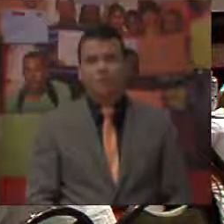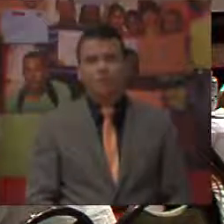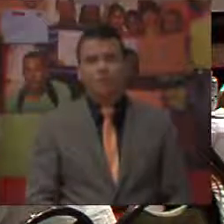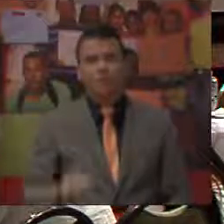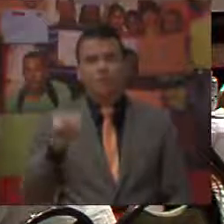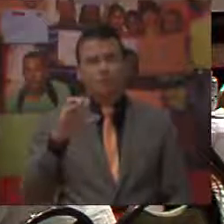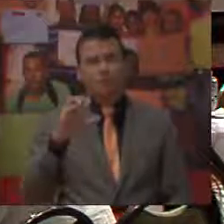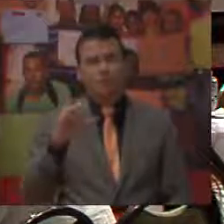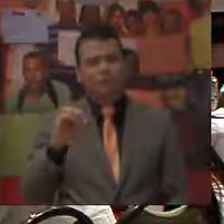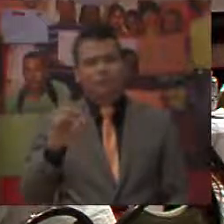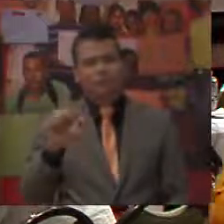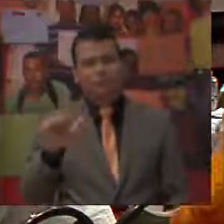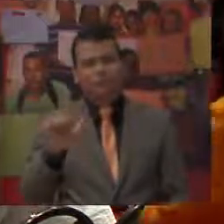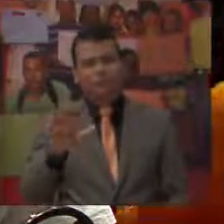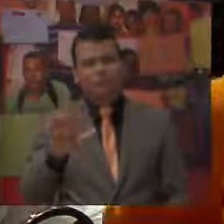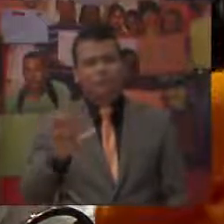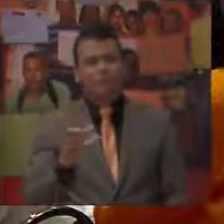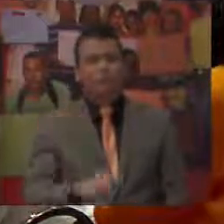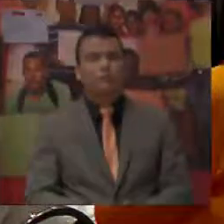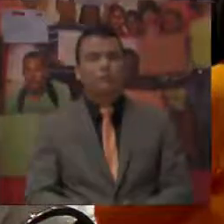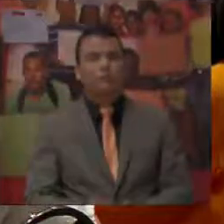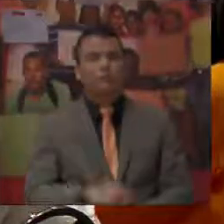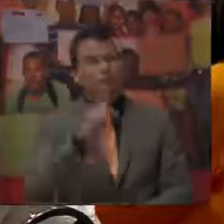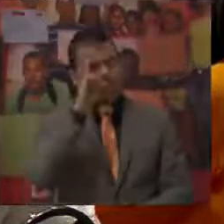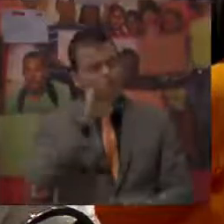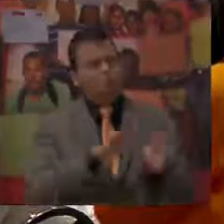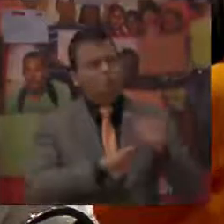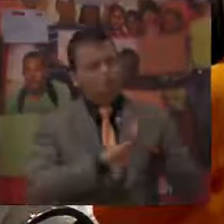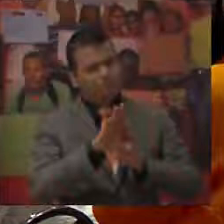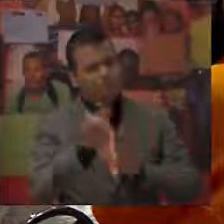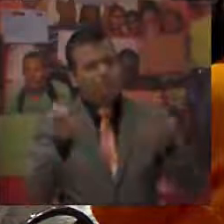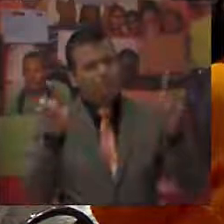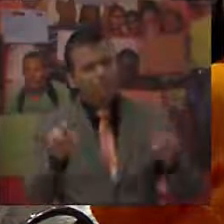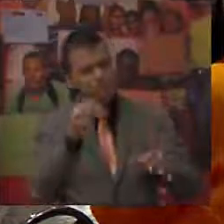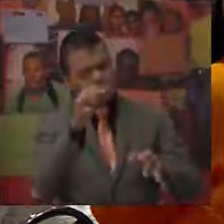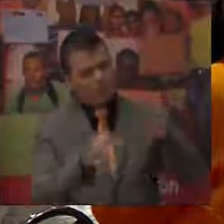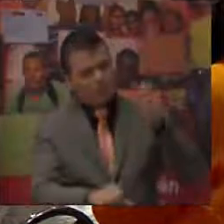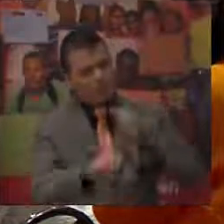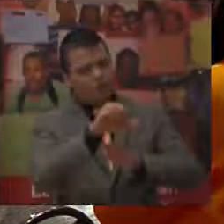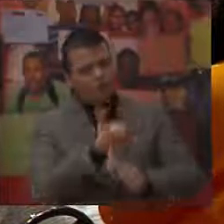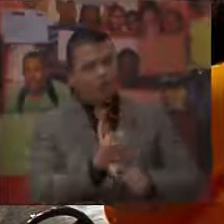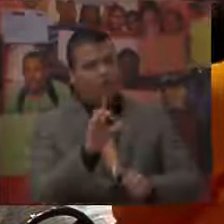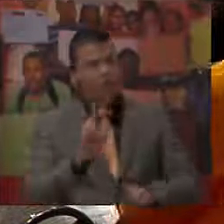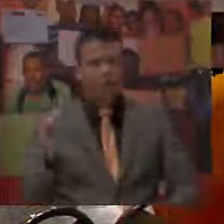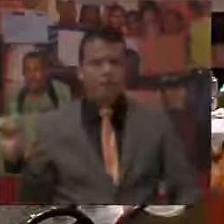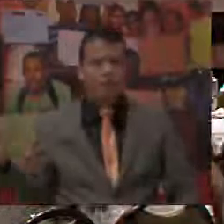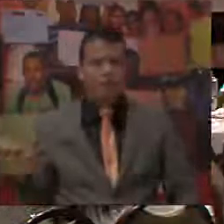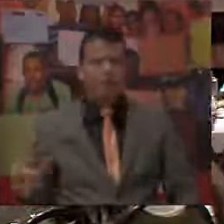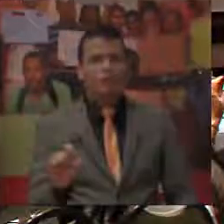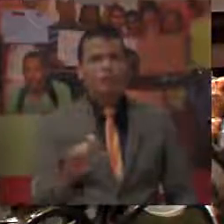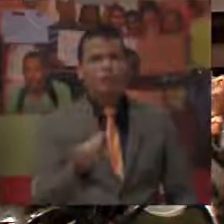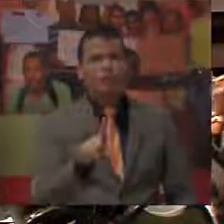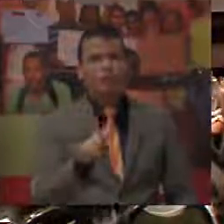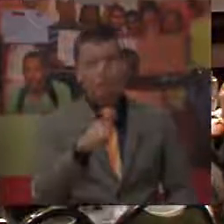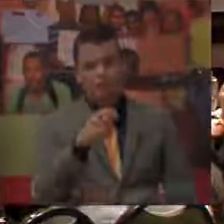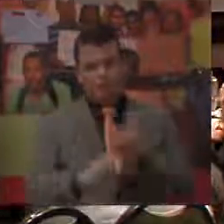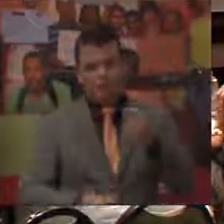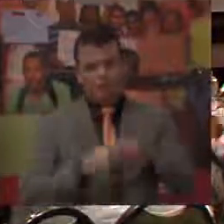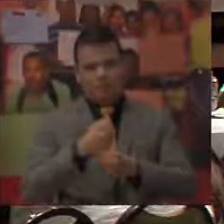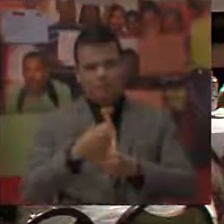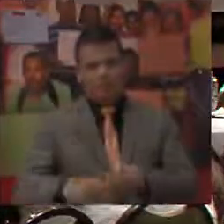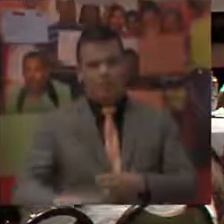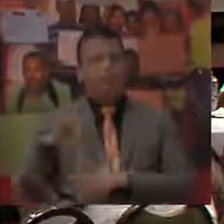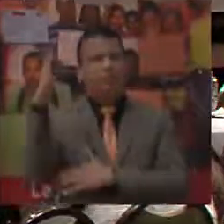¿cuáles cree usted que han sido los mayores avances en materia de justicia transicional en los últimos 11 años en Colombia?